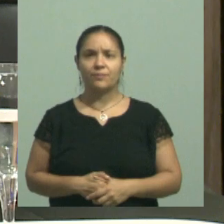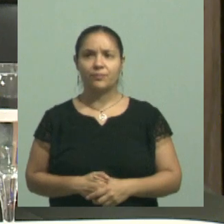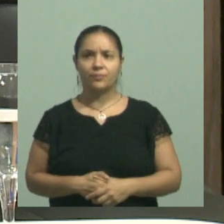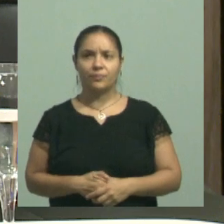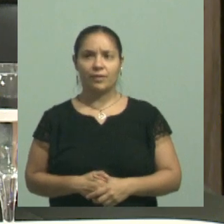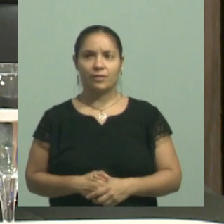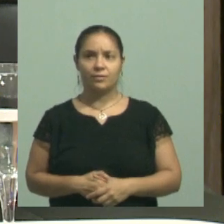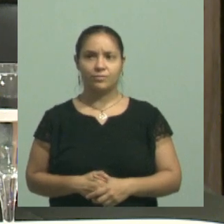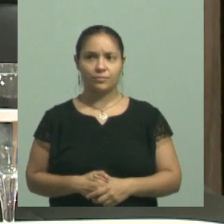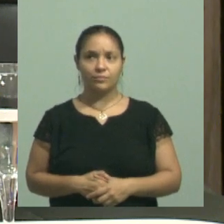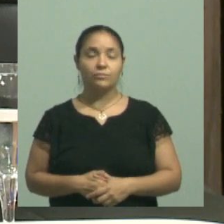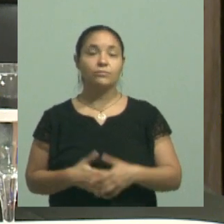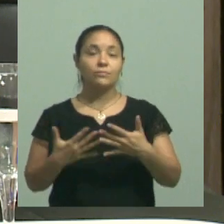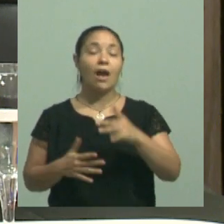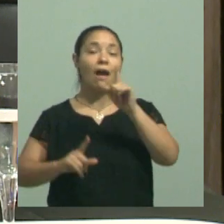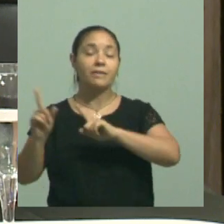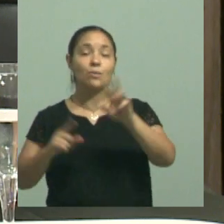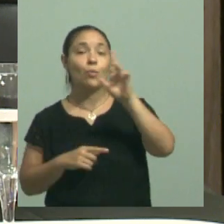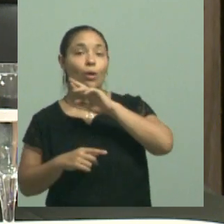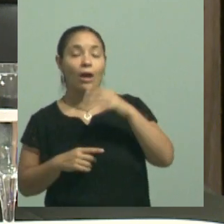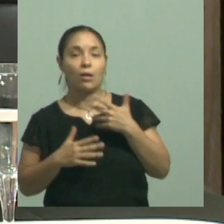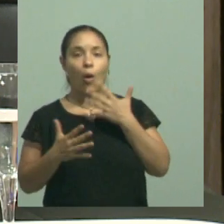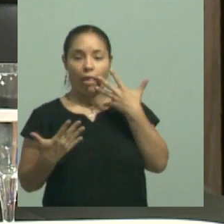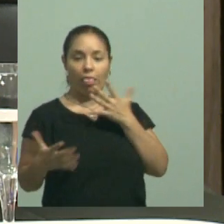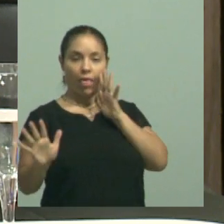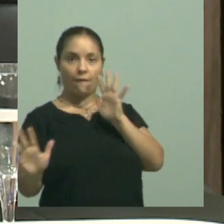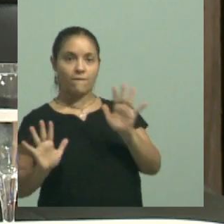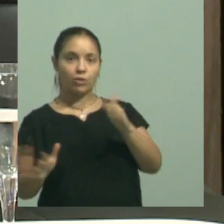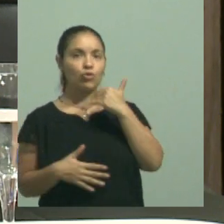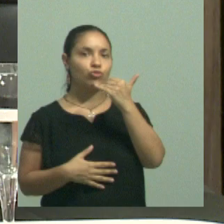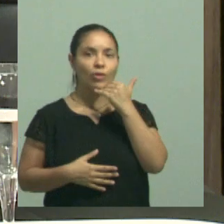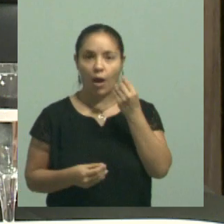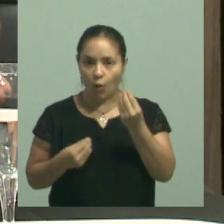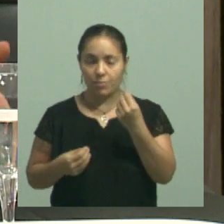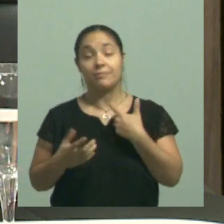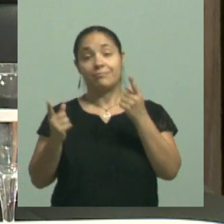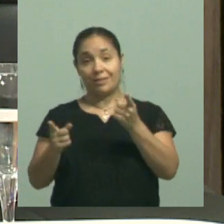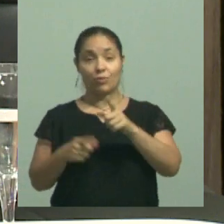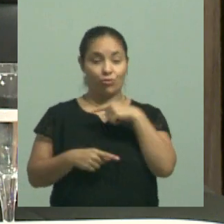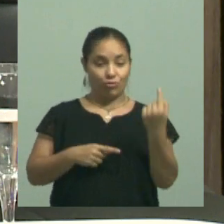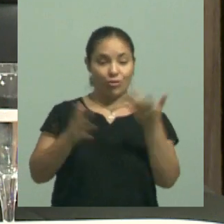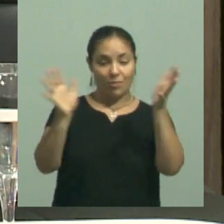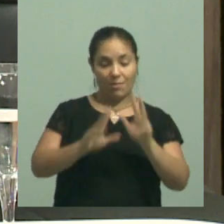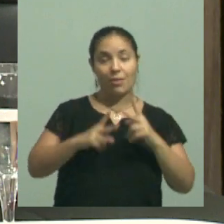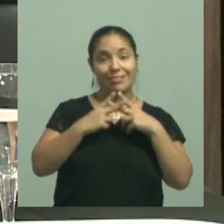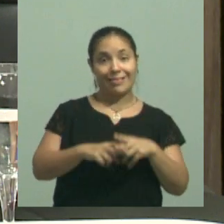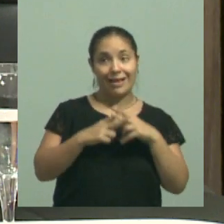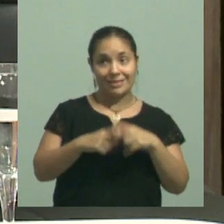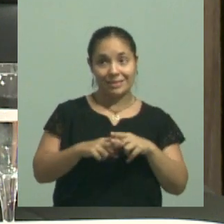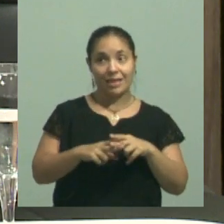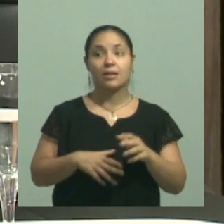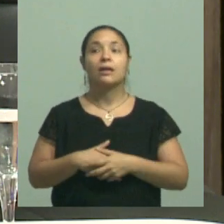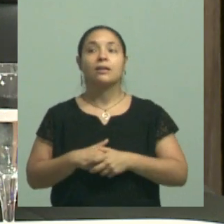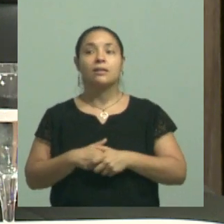no se defienden porque no saben cómo hacerlo, y lo que lo tratamos de hacer con este taller, que son técnicas muy sencillas, que es de la